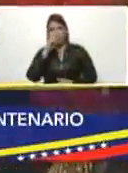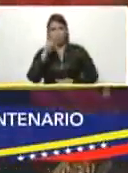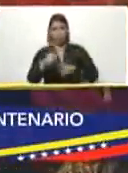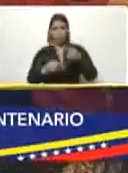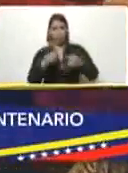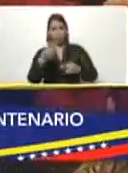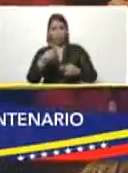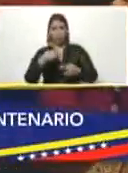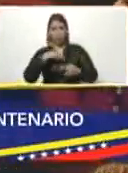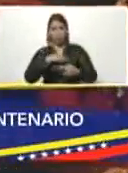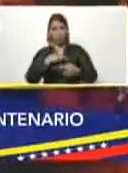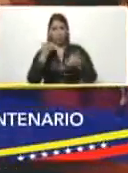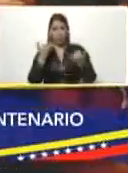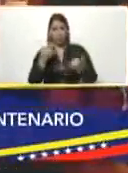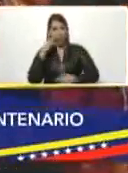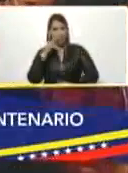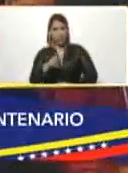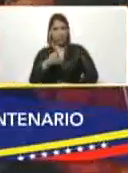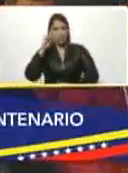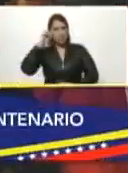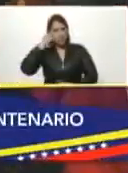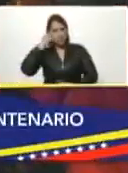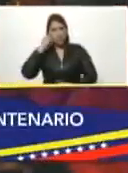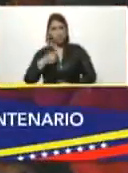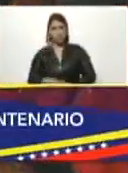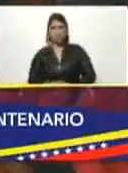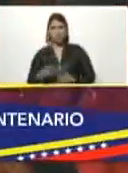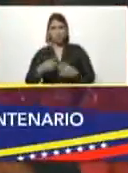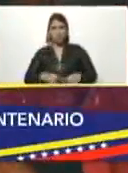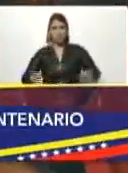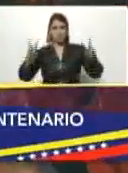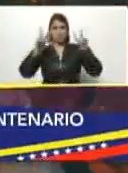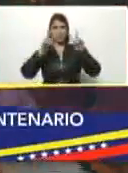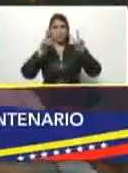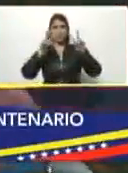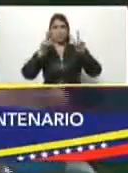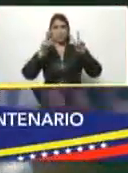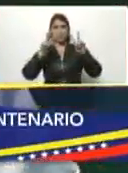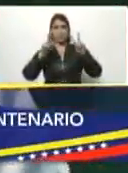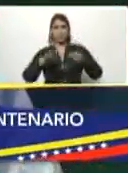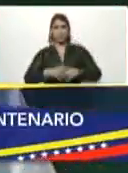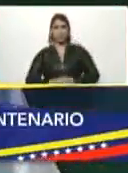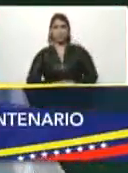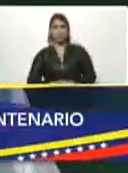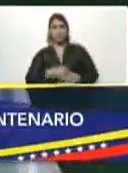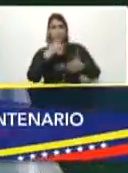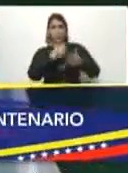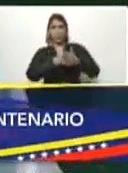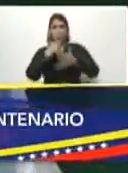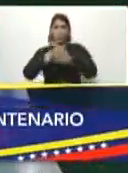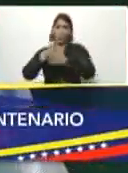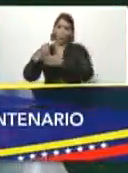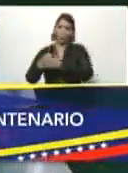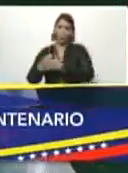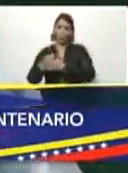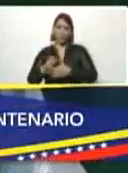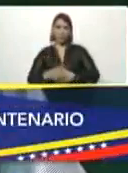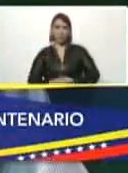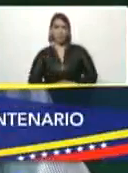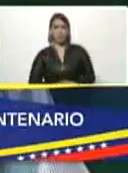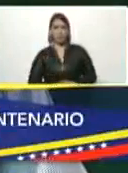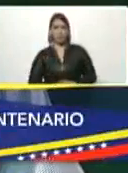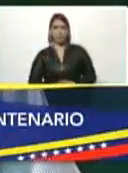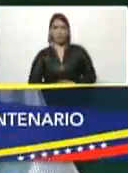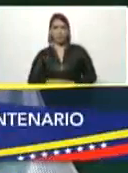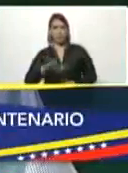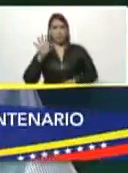ahora estamos recordando y valorando, la lucha de las